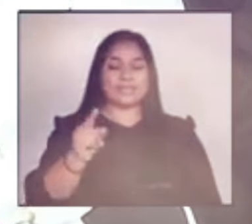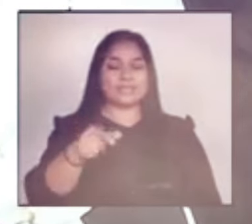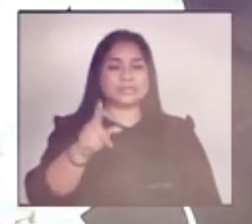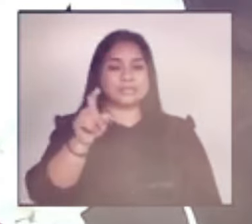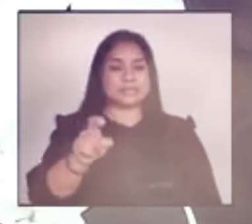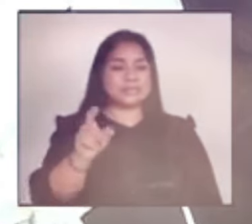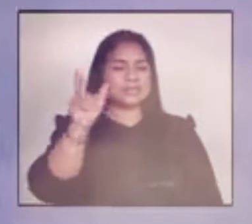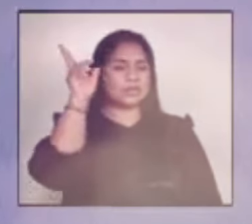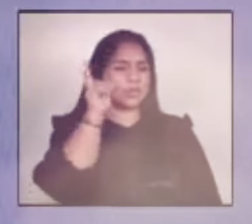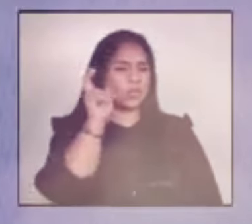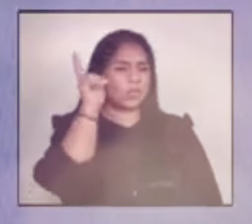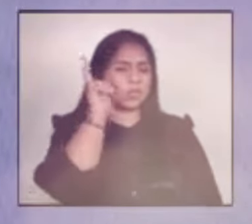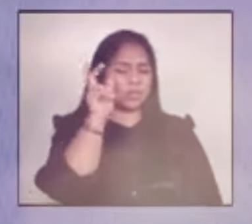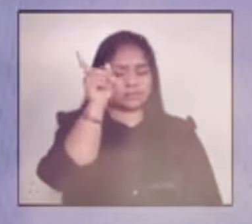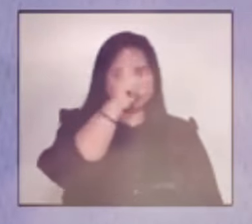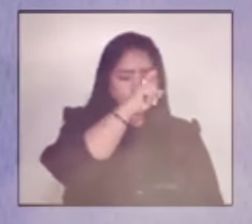y trabajar.